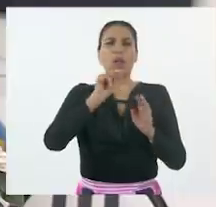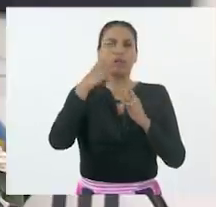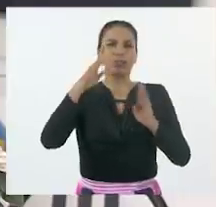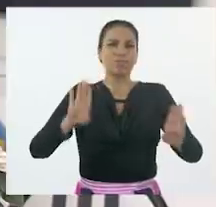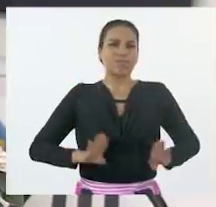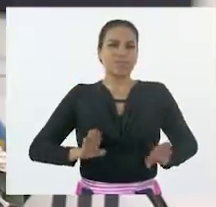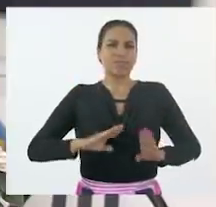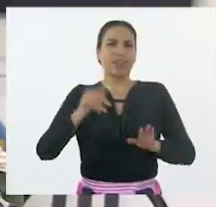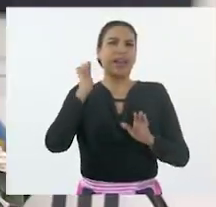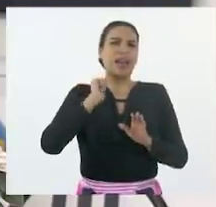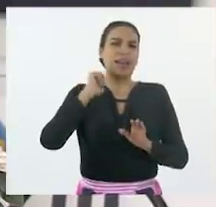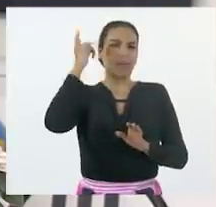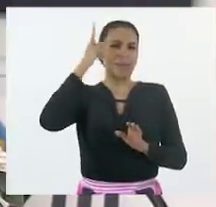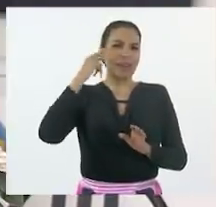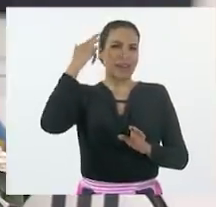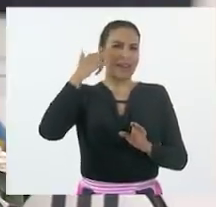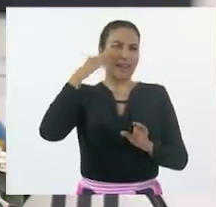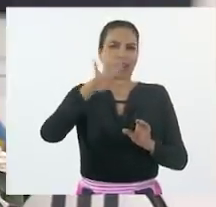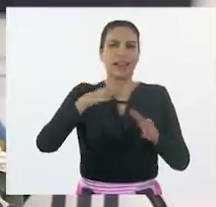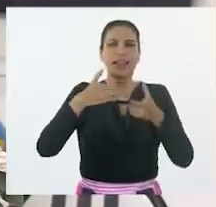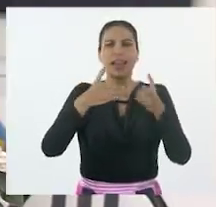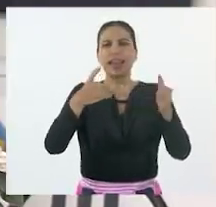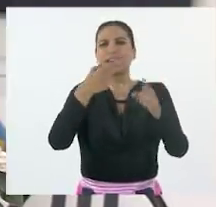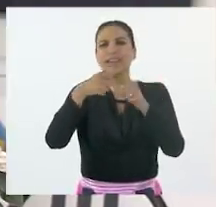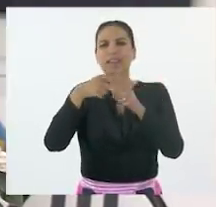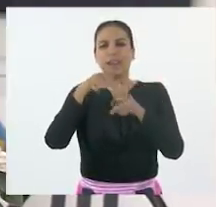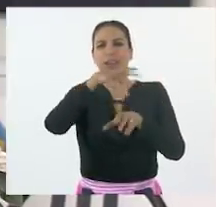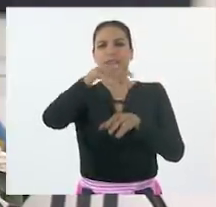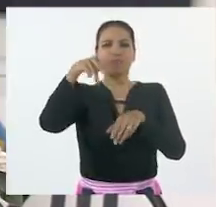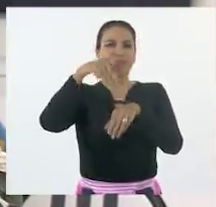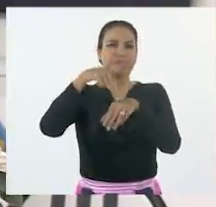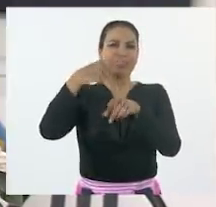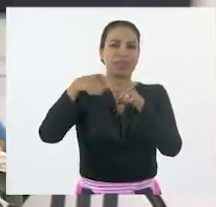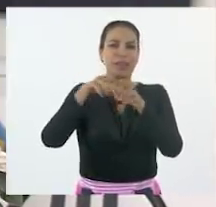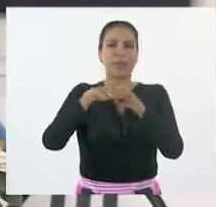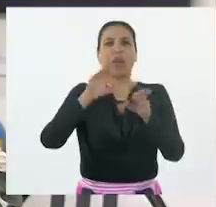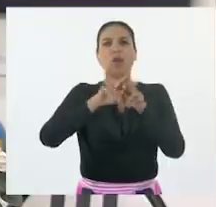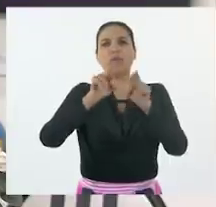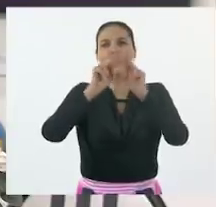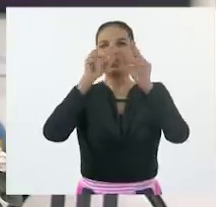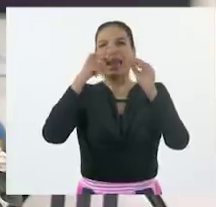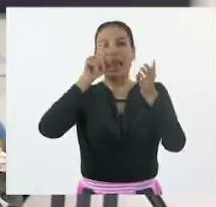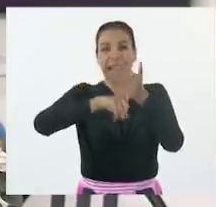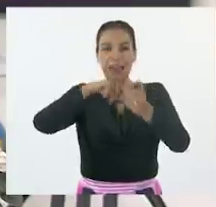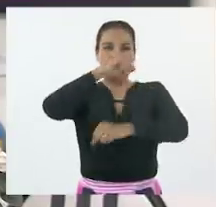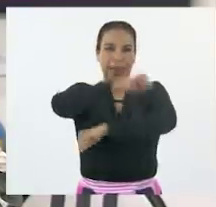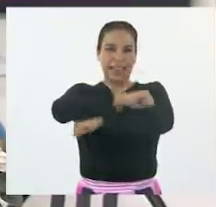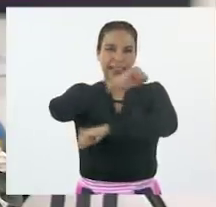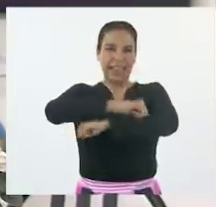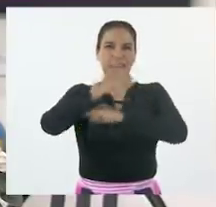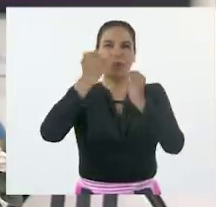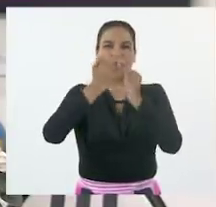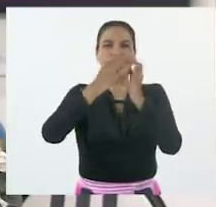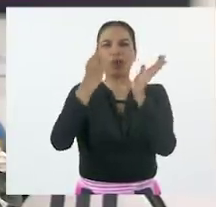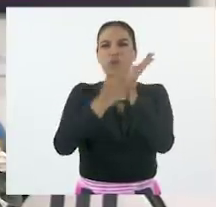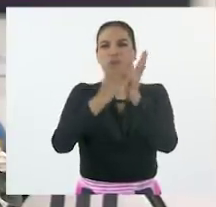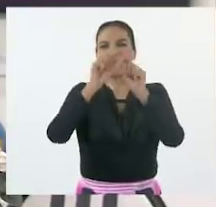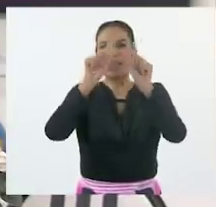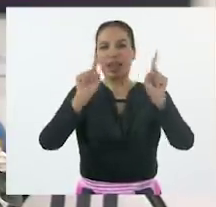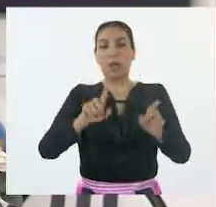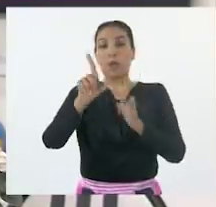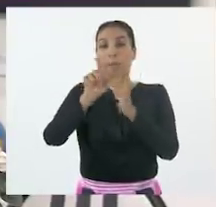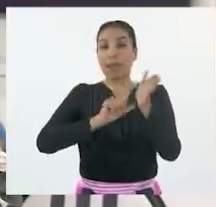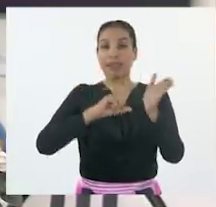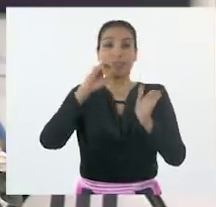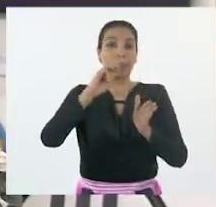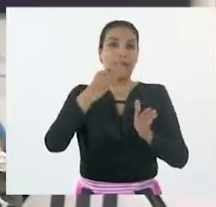calles adoquinadas, coloridas fachadas adornadas con ventanas de hierro forjado, que cada mes de mayo celebra su feria del